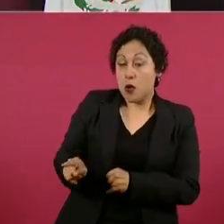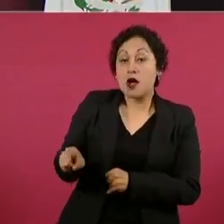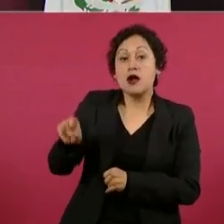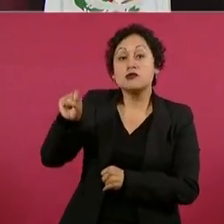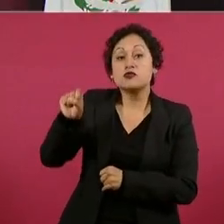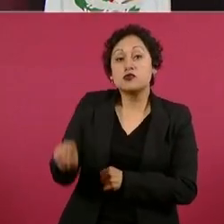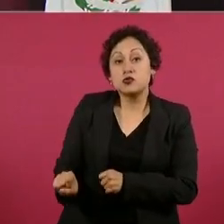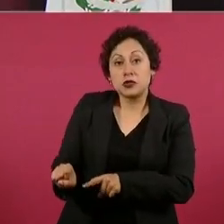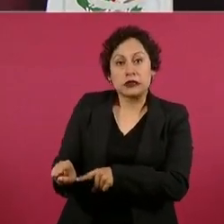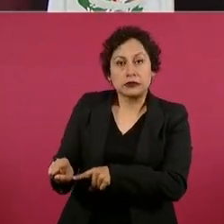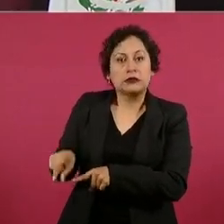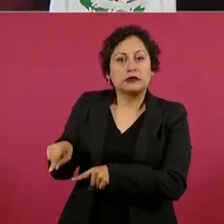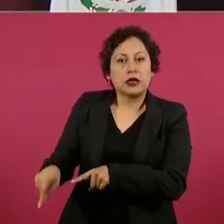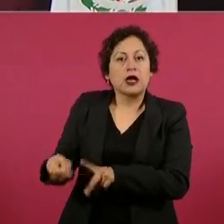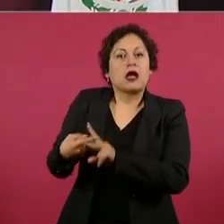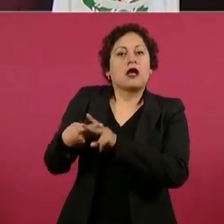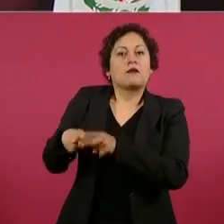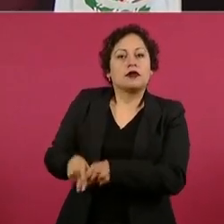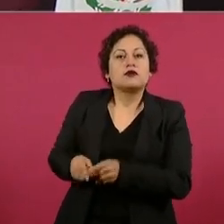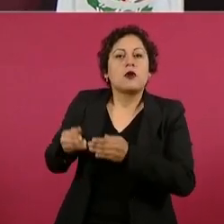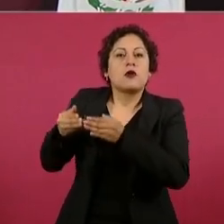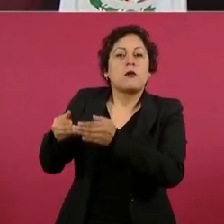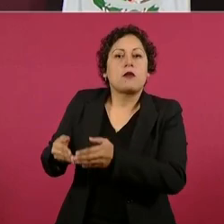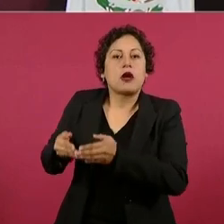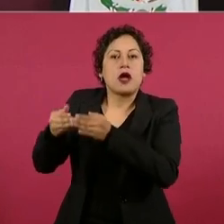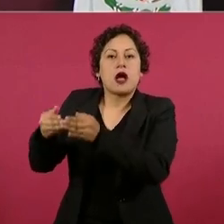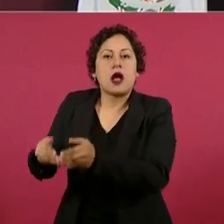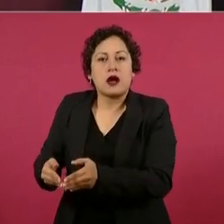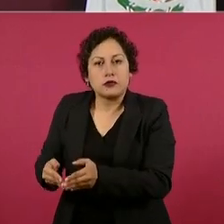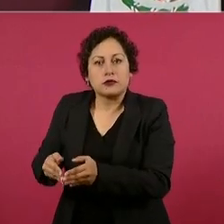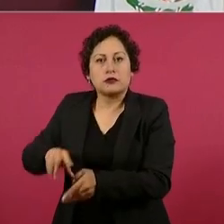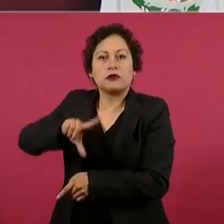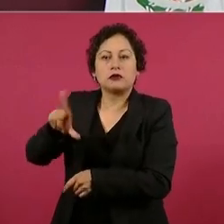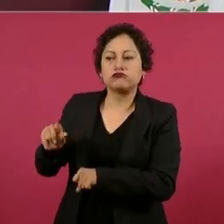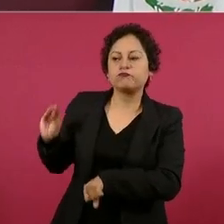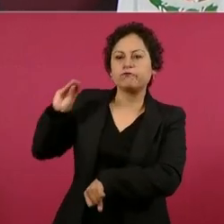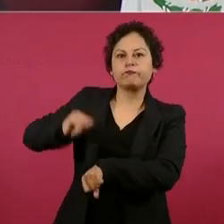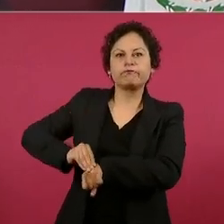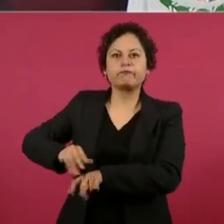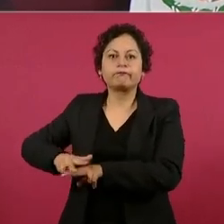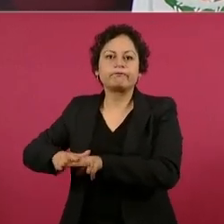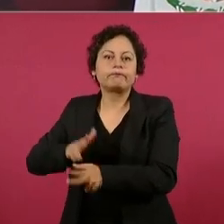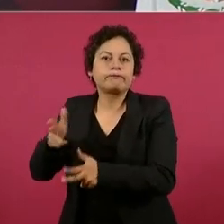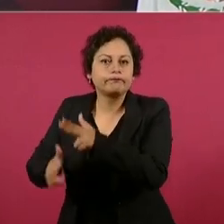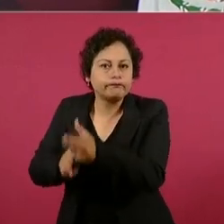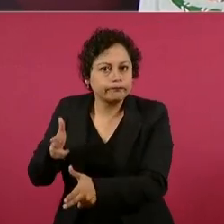barcos y luego el tren.